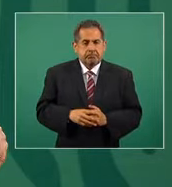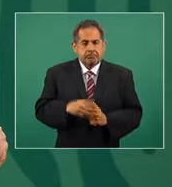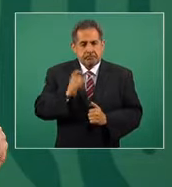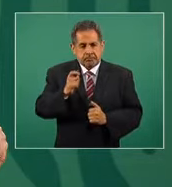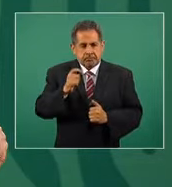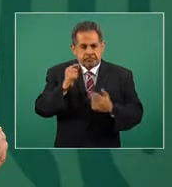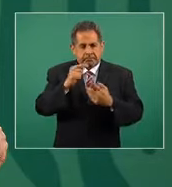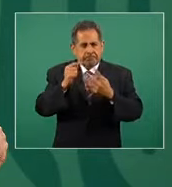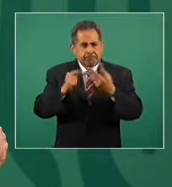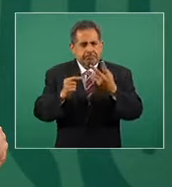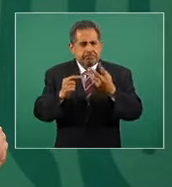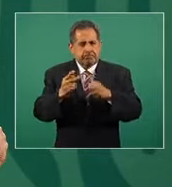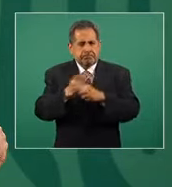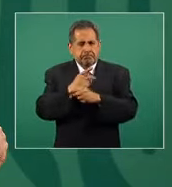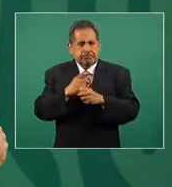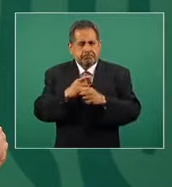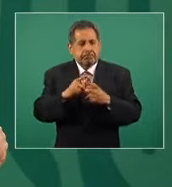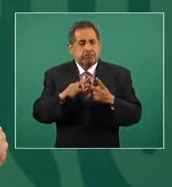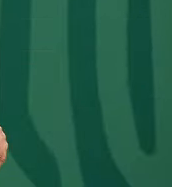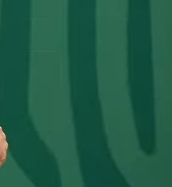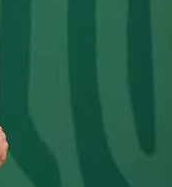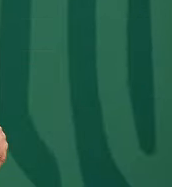efectos secundarios,